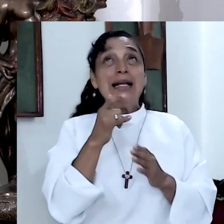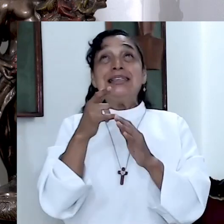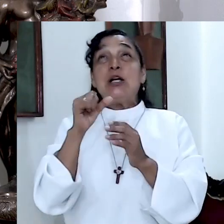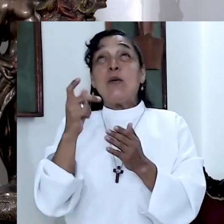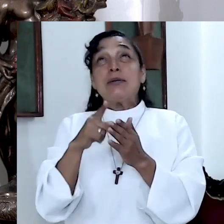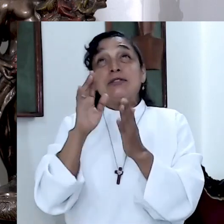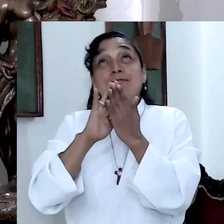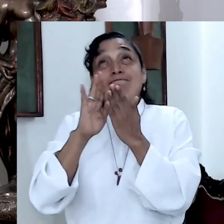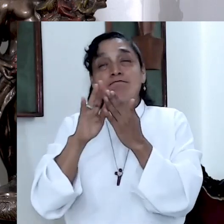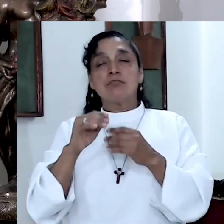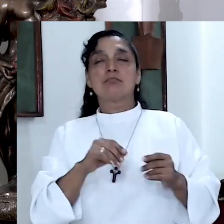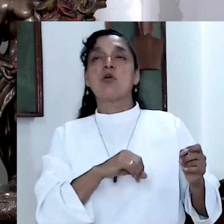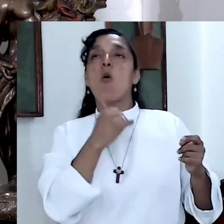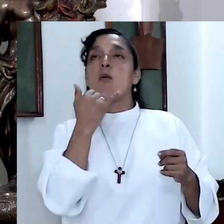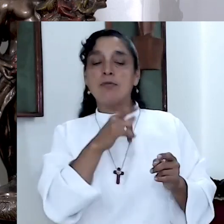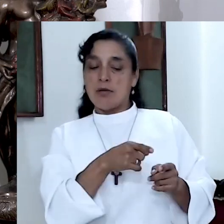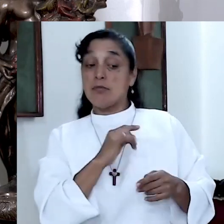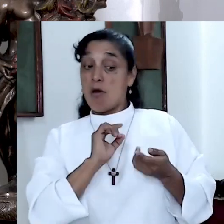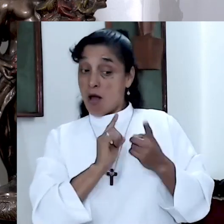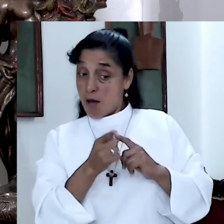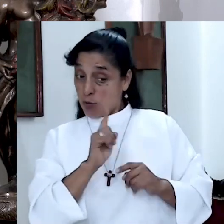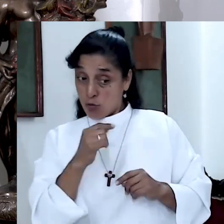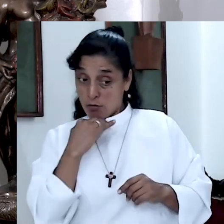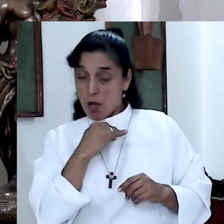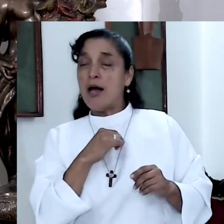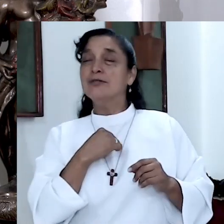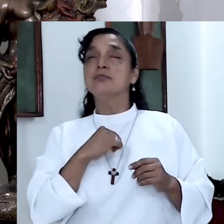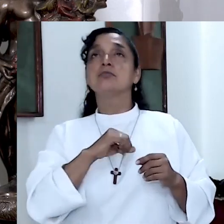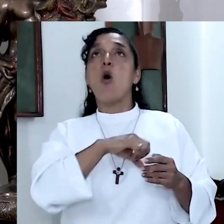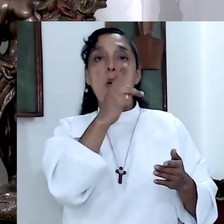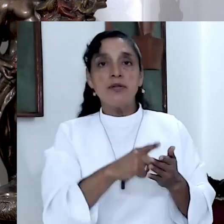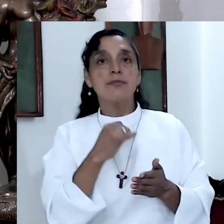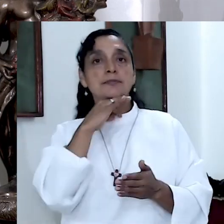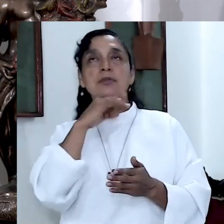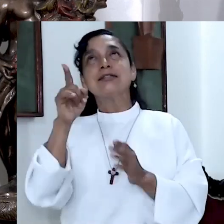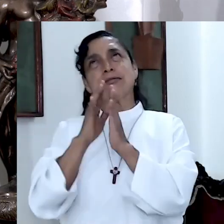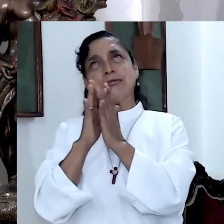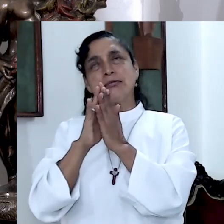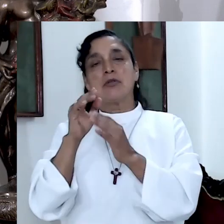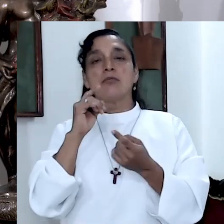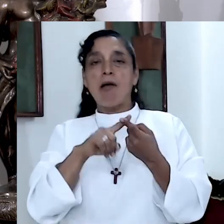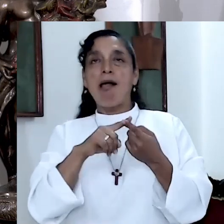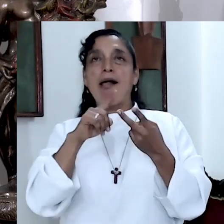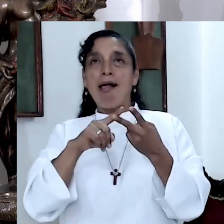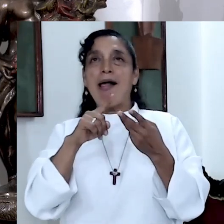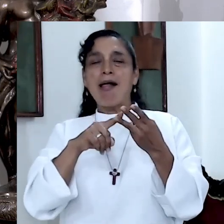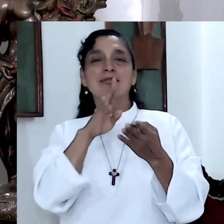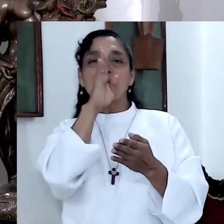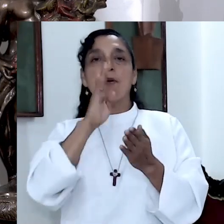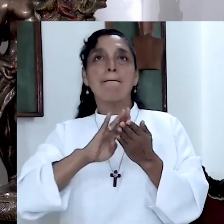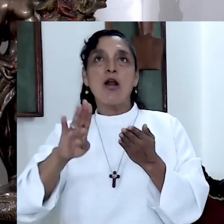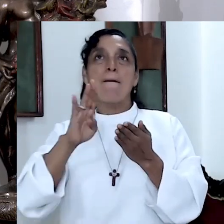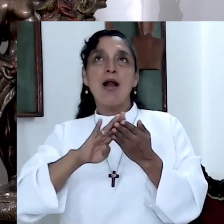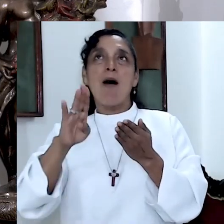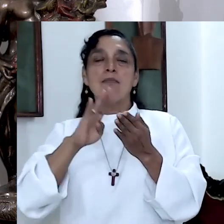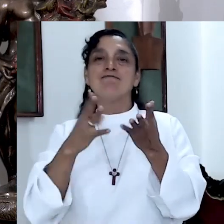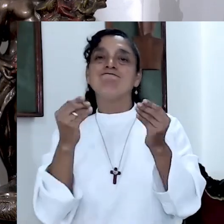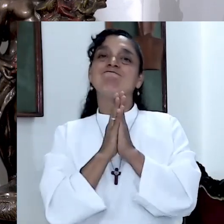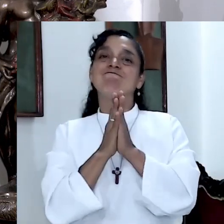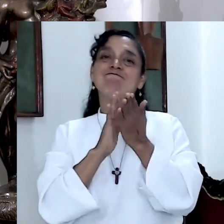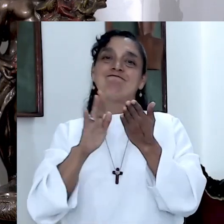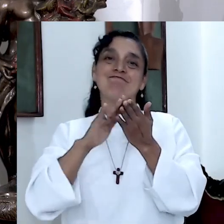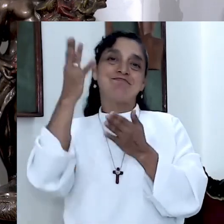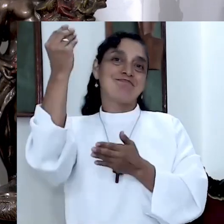comentar igualmente. Queridos hermanos, yo creo que ese es el mensaje para nosotros, que repito, a veces